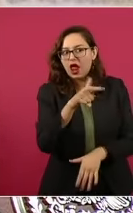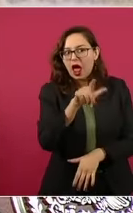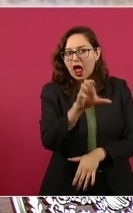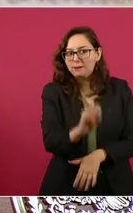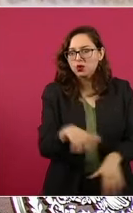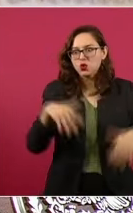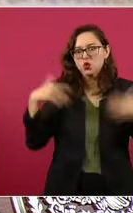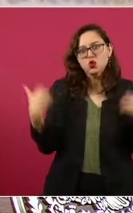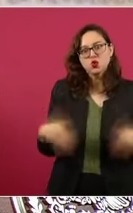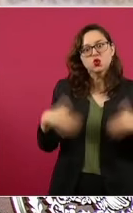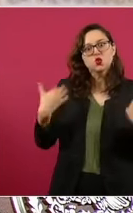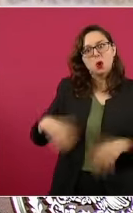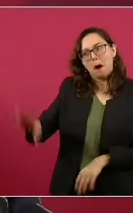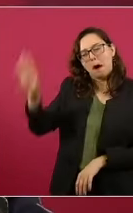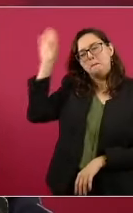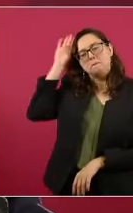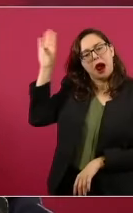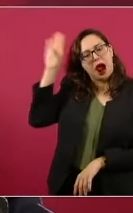y riéndose.